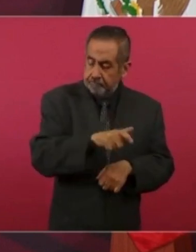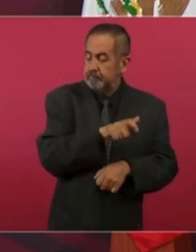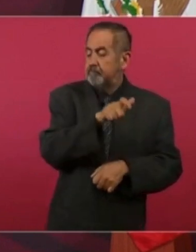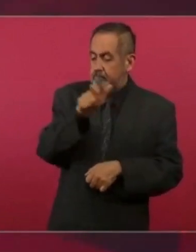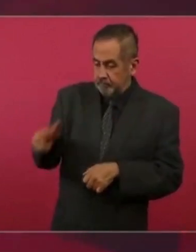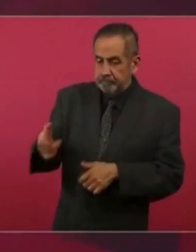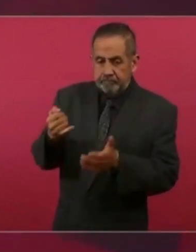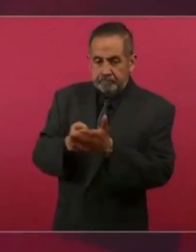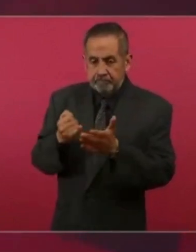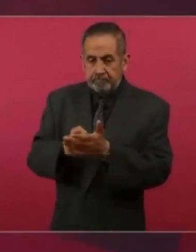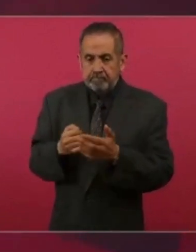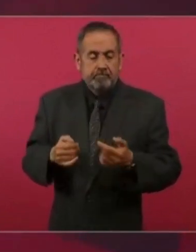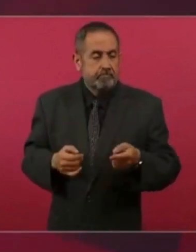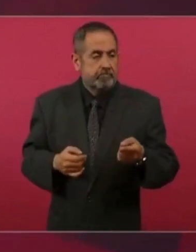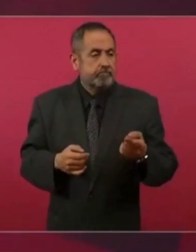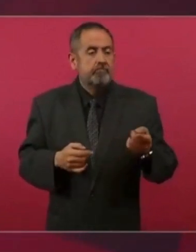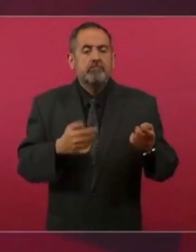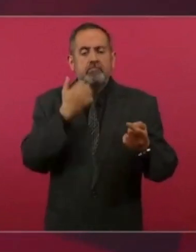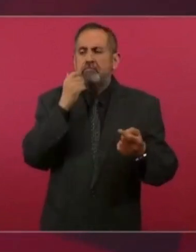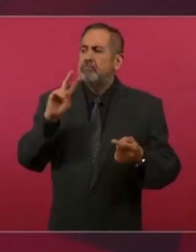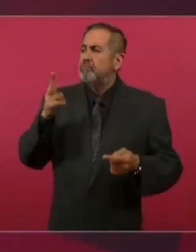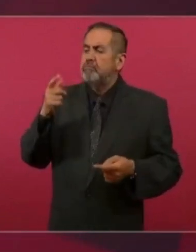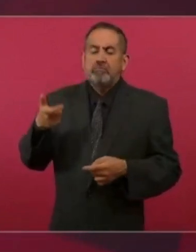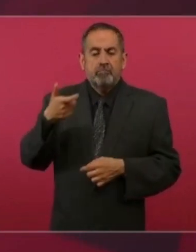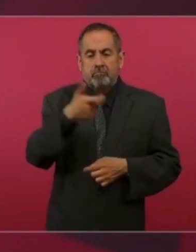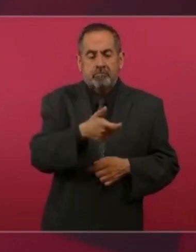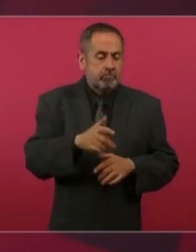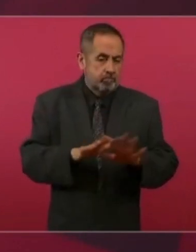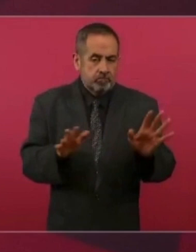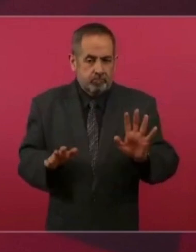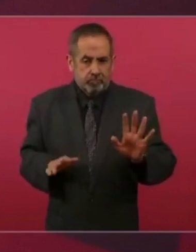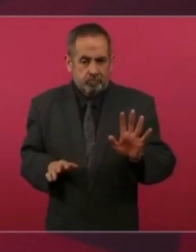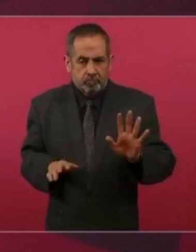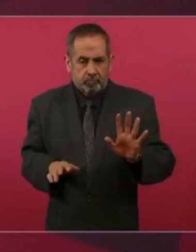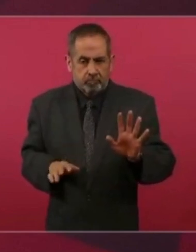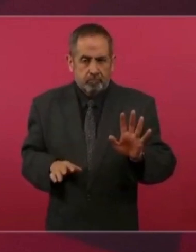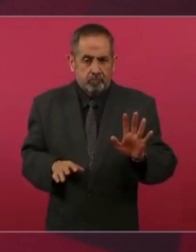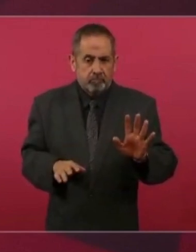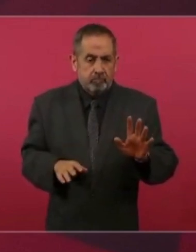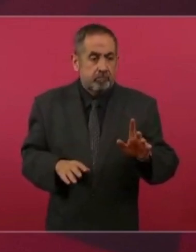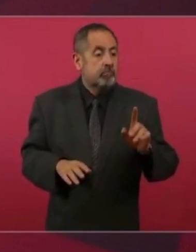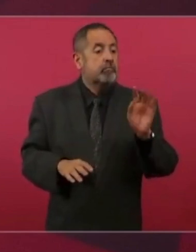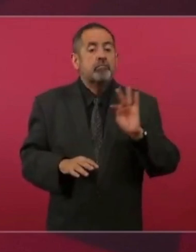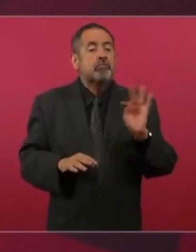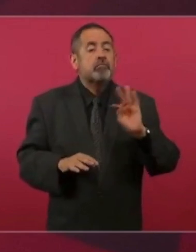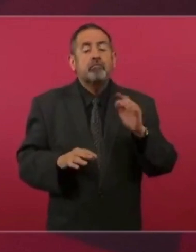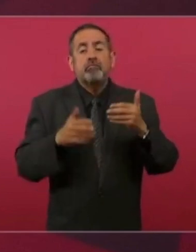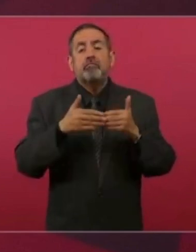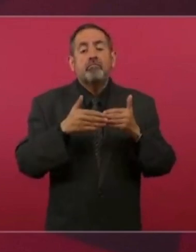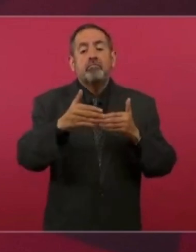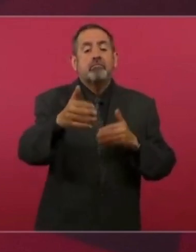iban a solicitar que se les devolviera el dinero o todo el